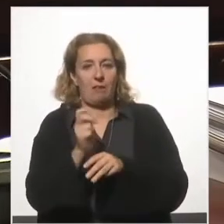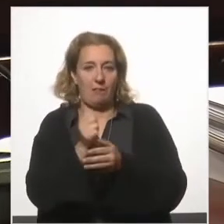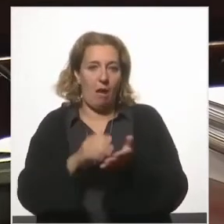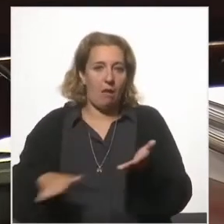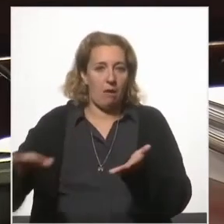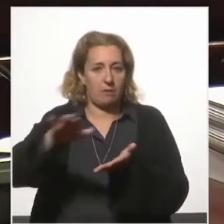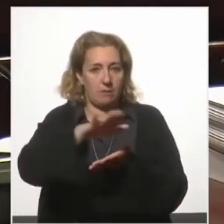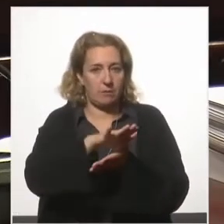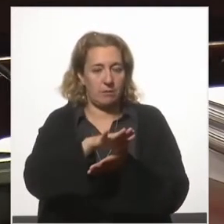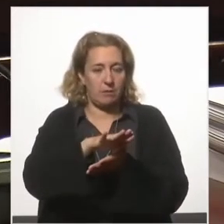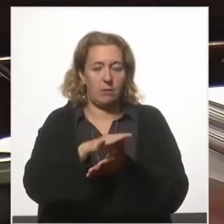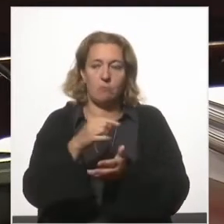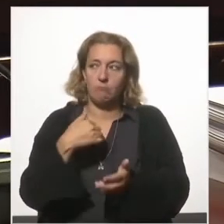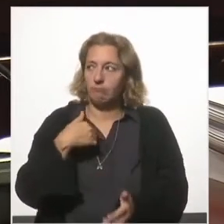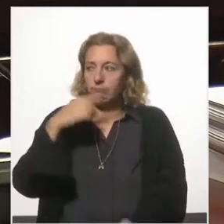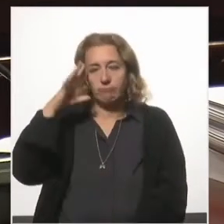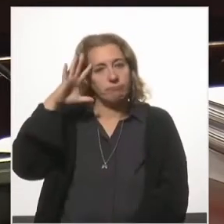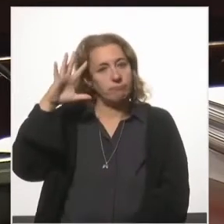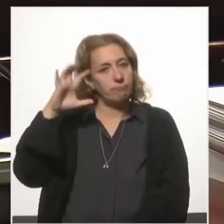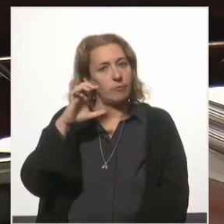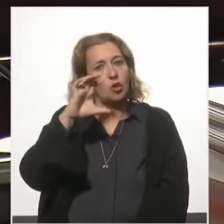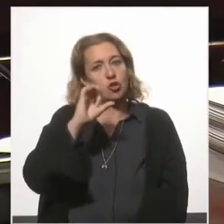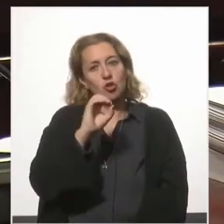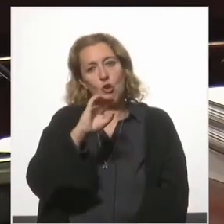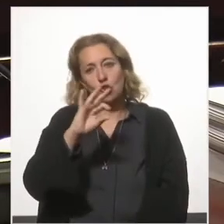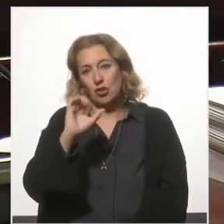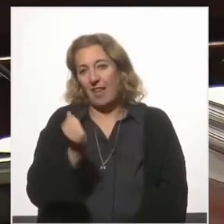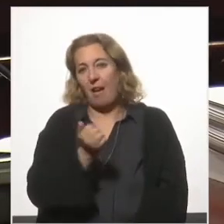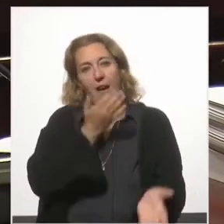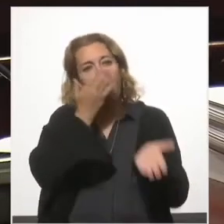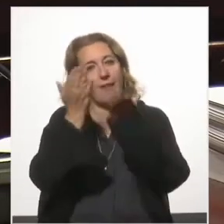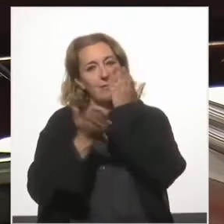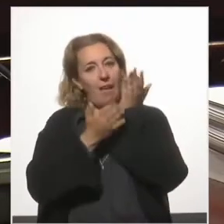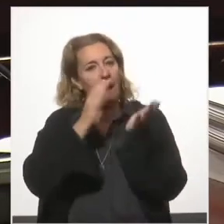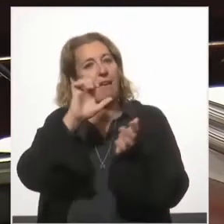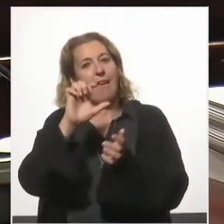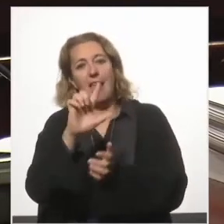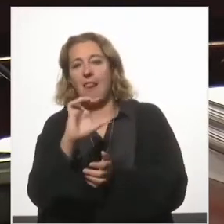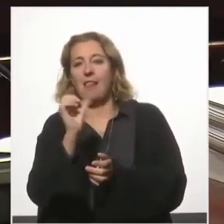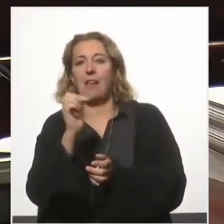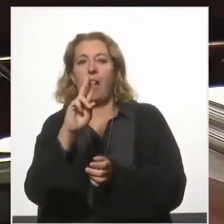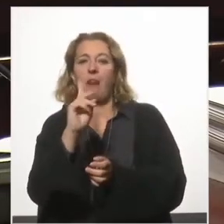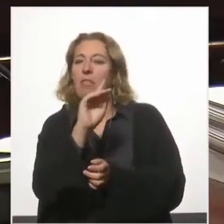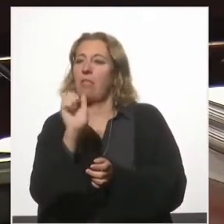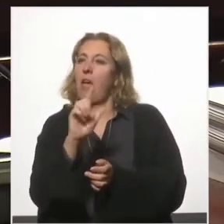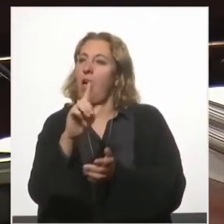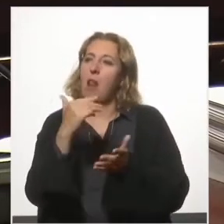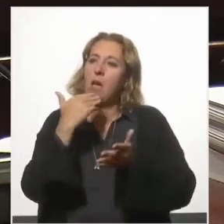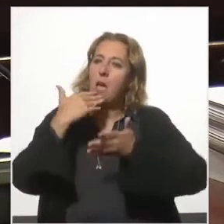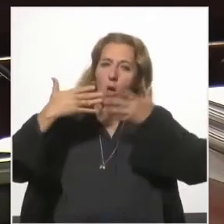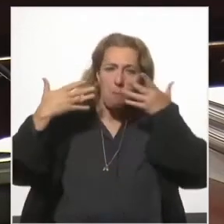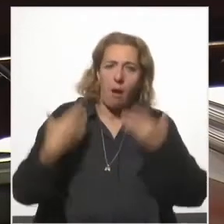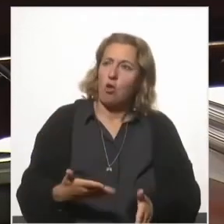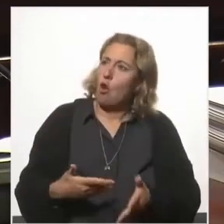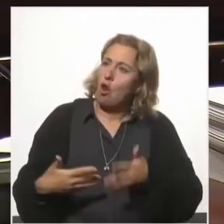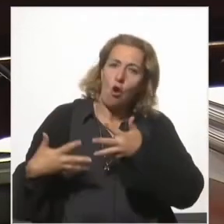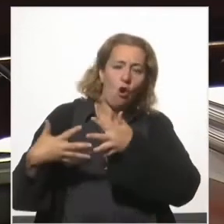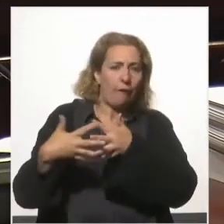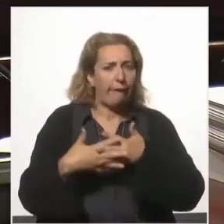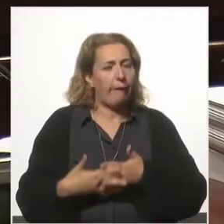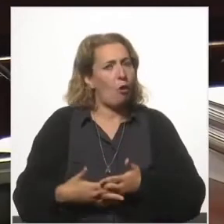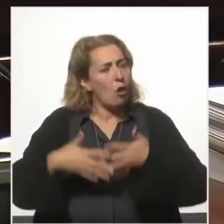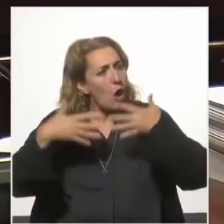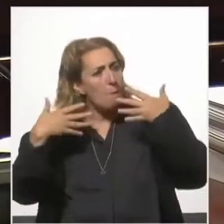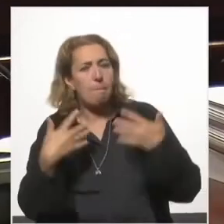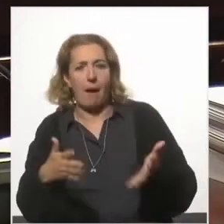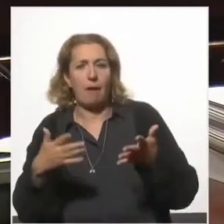Yo recuerdo a Eustaquio Sosa cantar El Cardal, que lo parió a los gringos, que lo